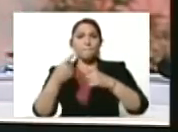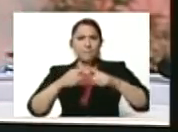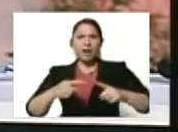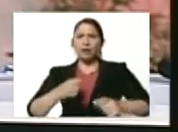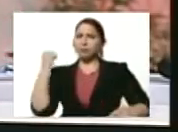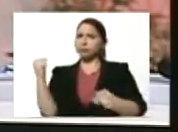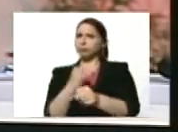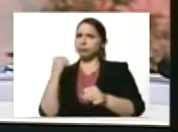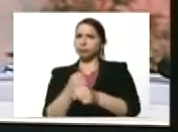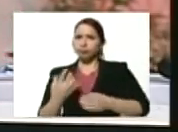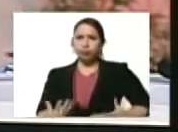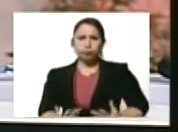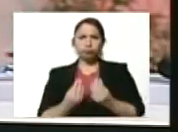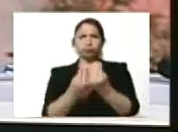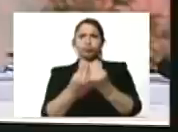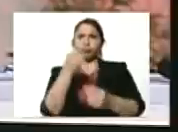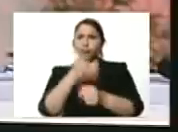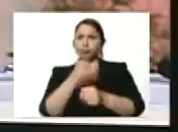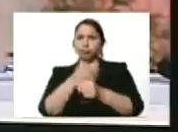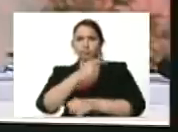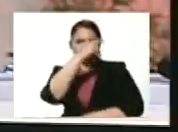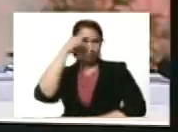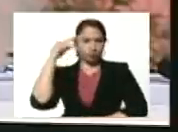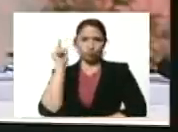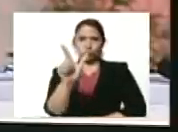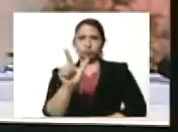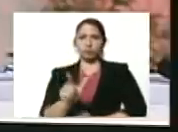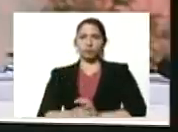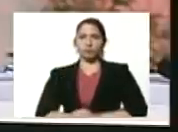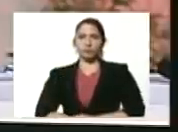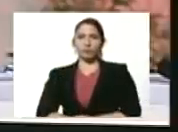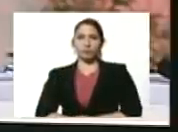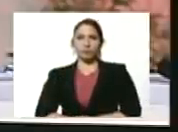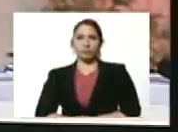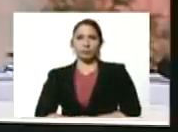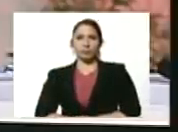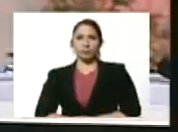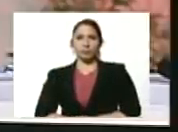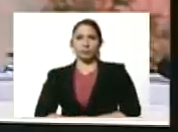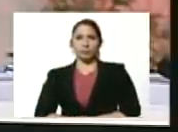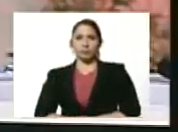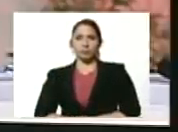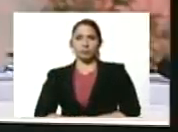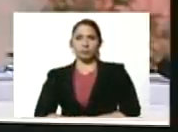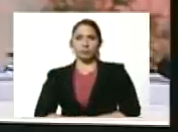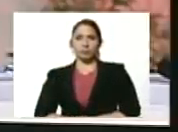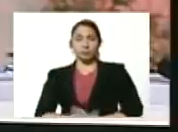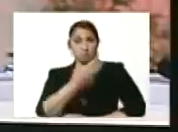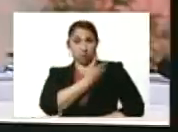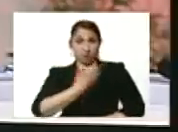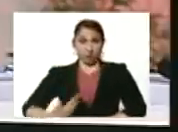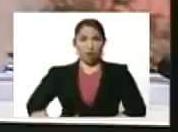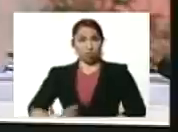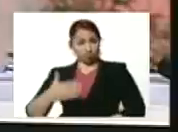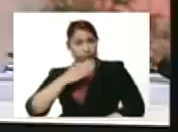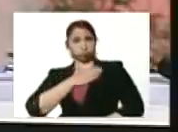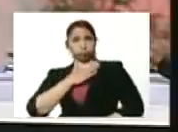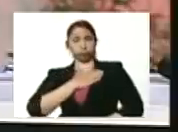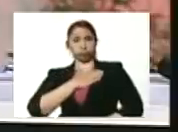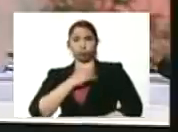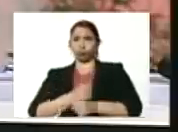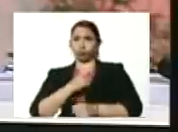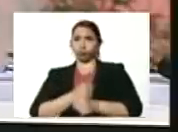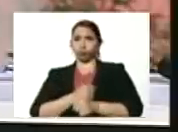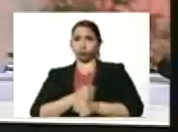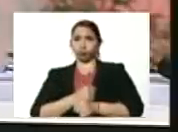obrera. El Partido Socialista Unido de Venezuela, con un presidente obrero, Naguará. Chávez dejó